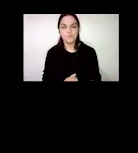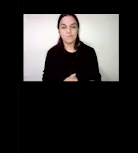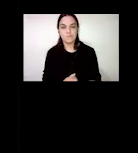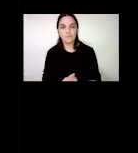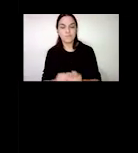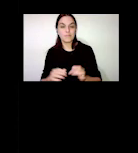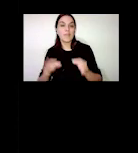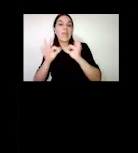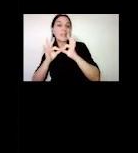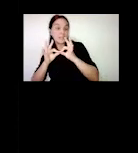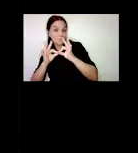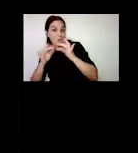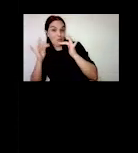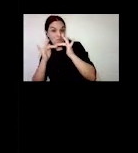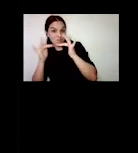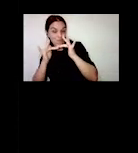Criptoactivos.